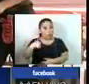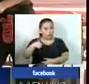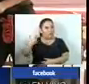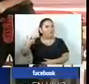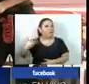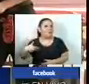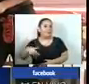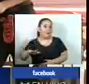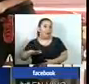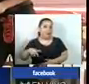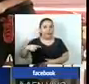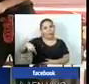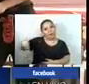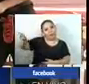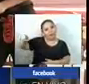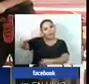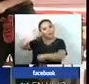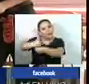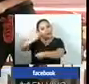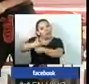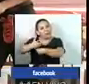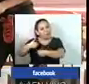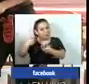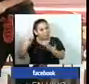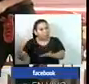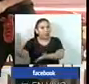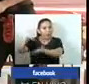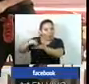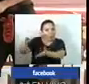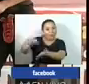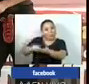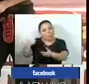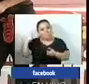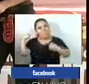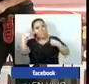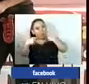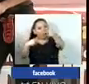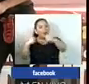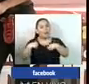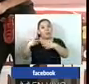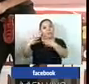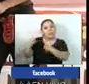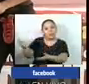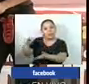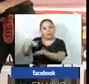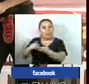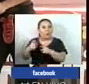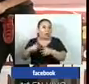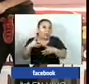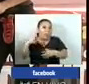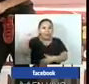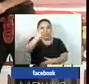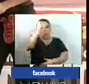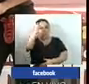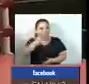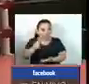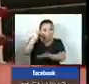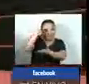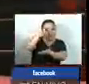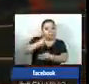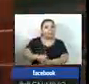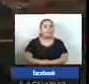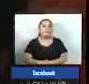oportunidad de ir a luchar a Guatemala en varias ocasiones y ya me gustaría regresar pero por un cinturón o algún trofeo en especial